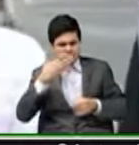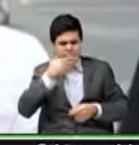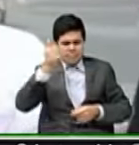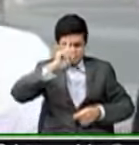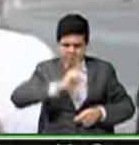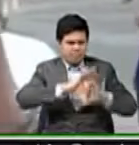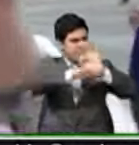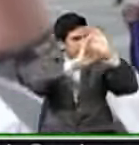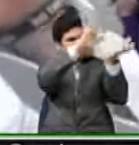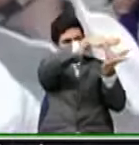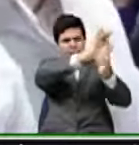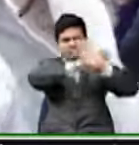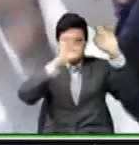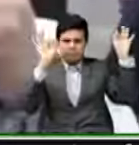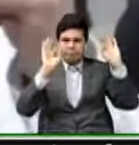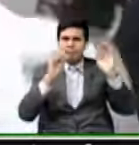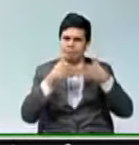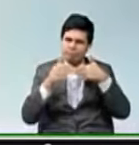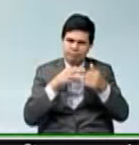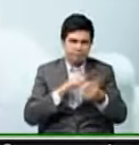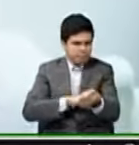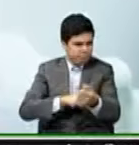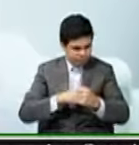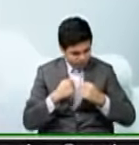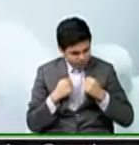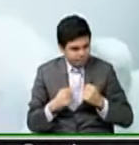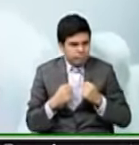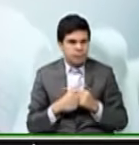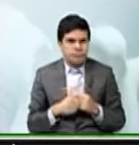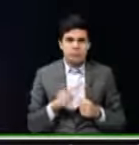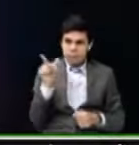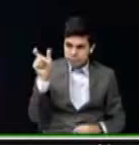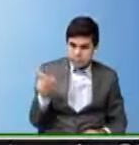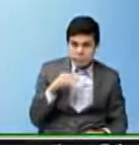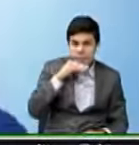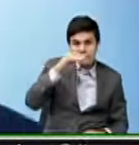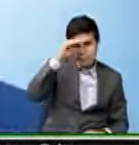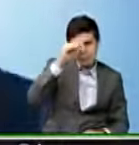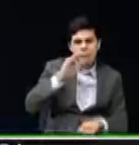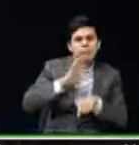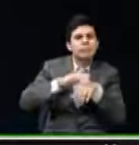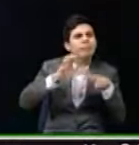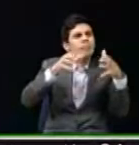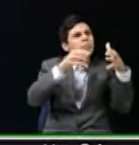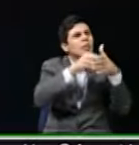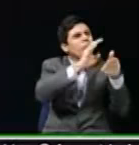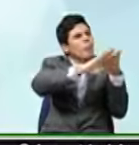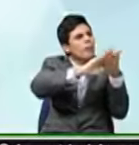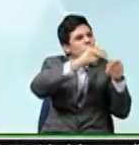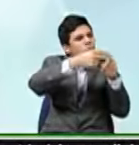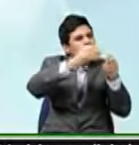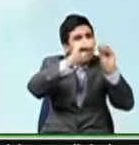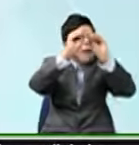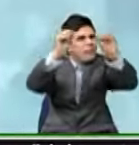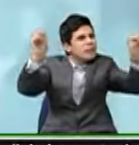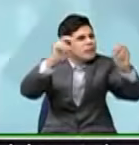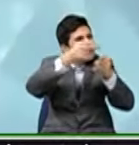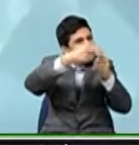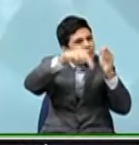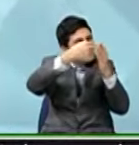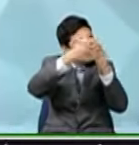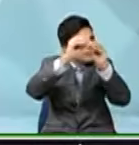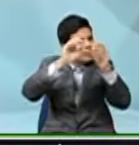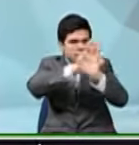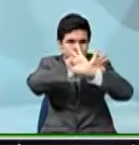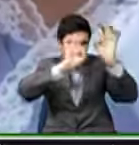todo es all about la actitud. El cantante antioqueño pidió a la organización que retirara su nombre de las listas y los